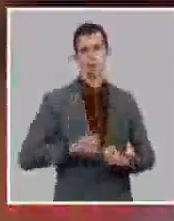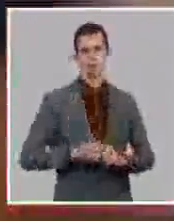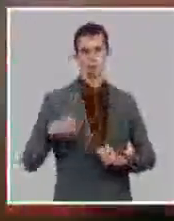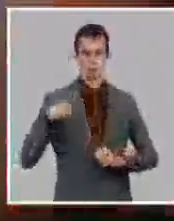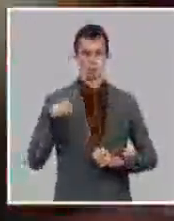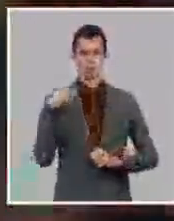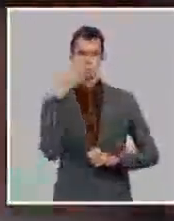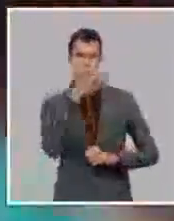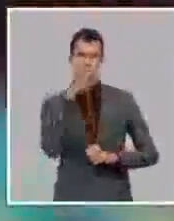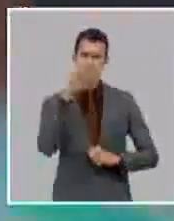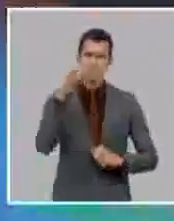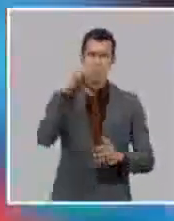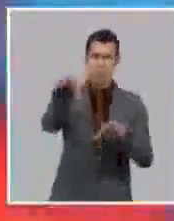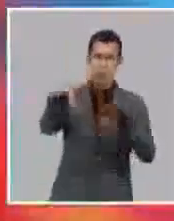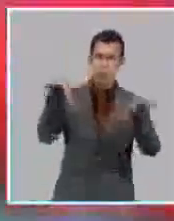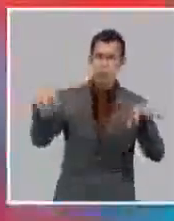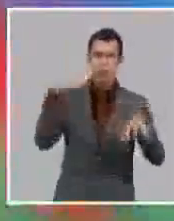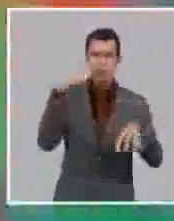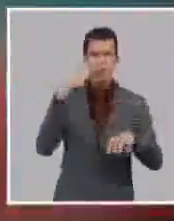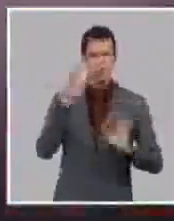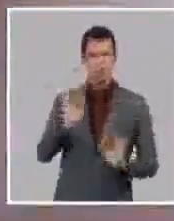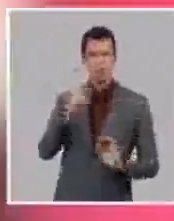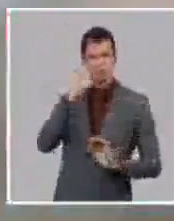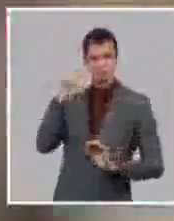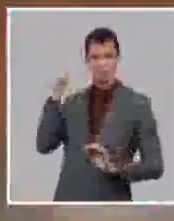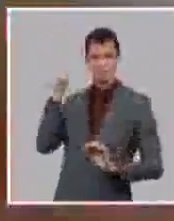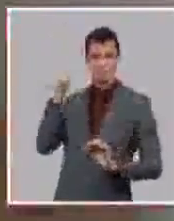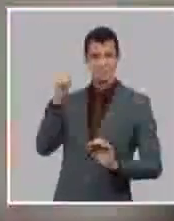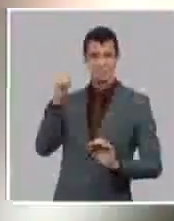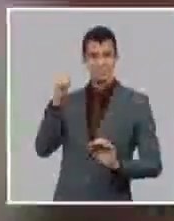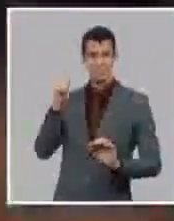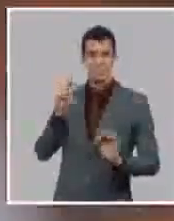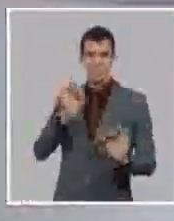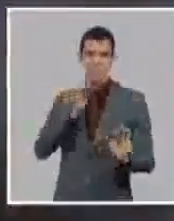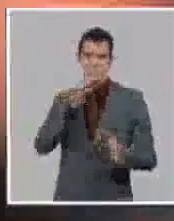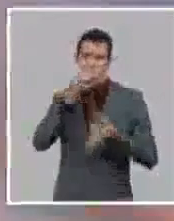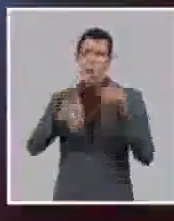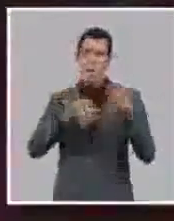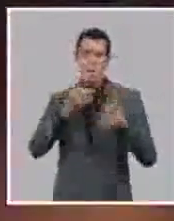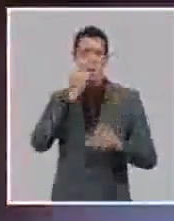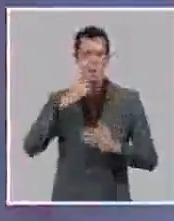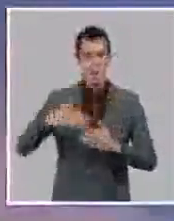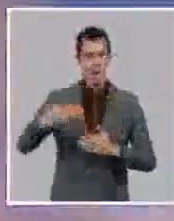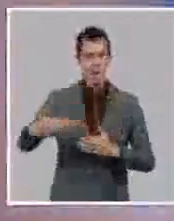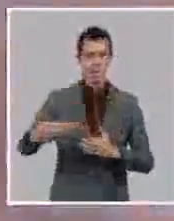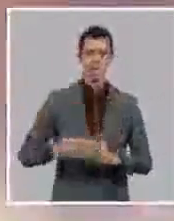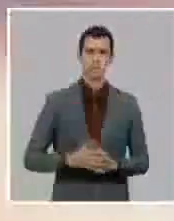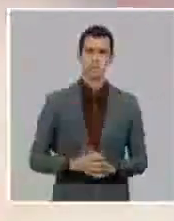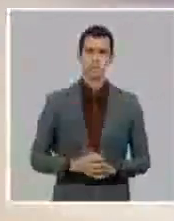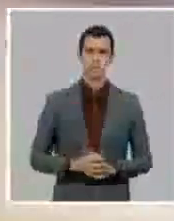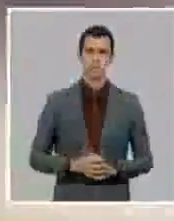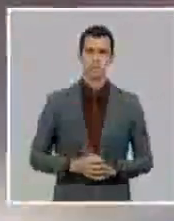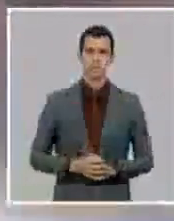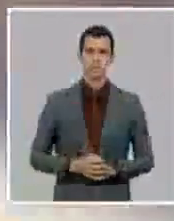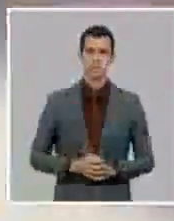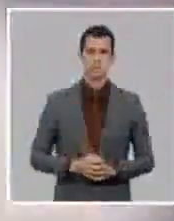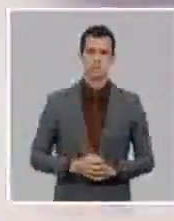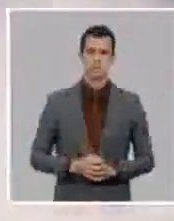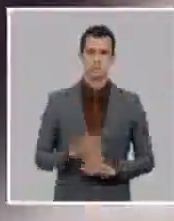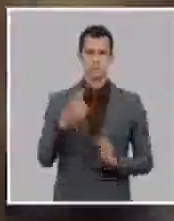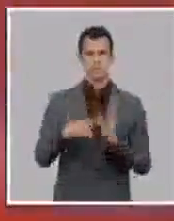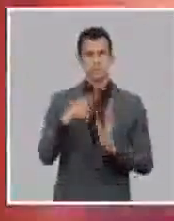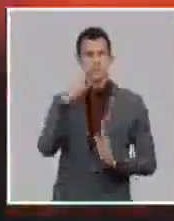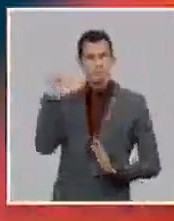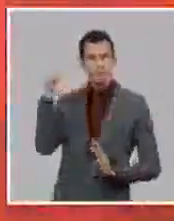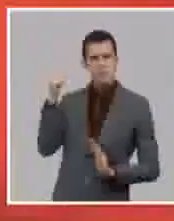lugares. Ahí se están viendo imágenes, por ejemplo, a lo que me voy a referir después, la manera en que actuaron y que me digan que eso es